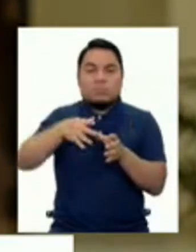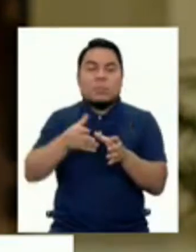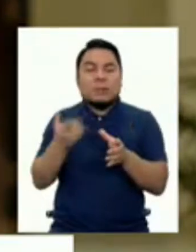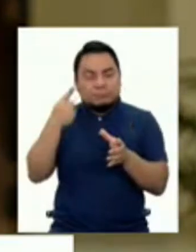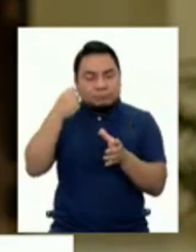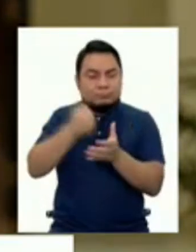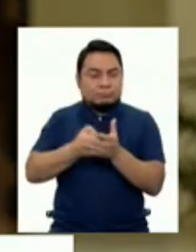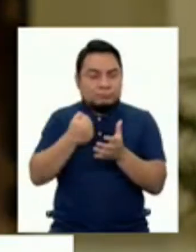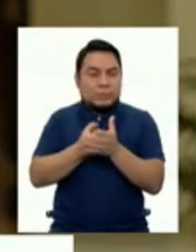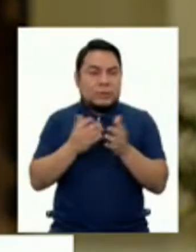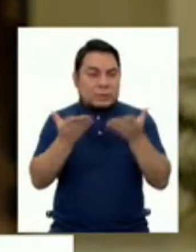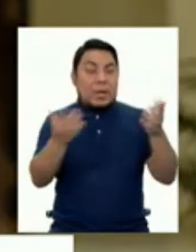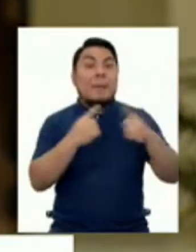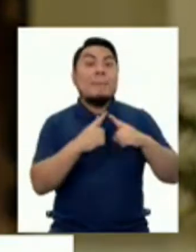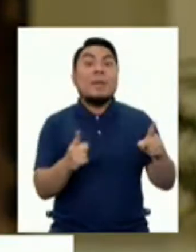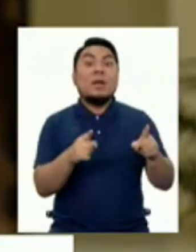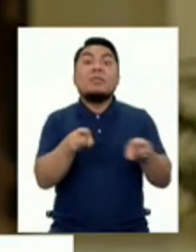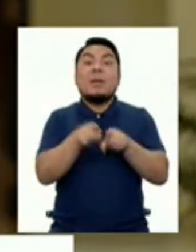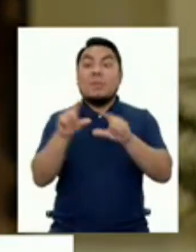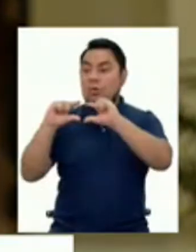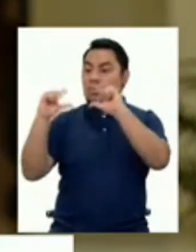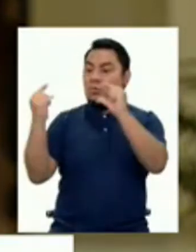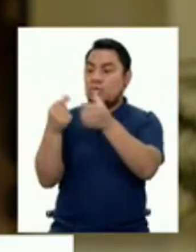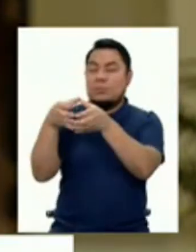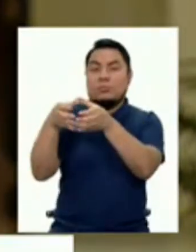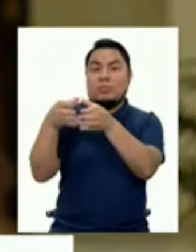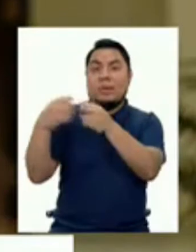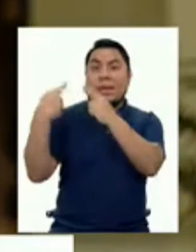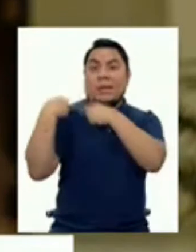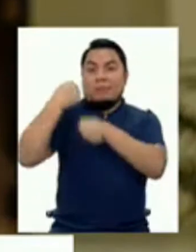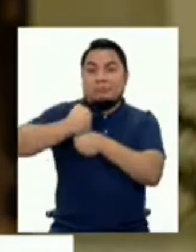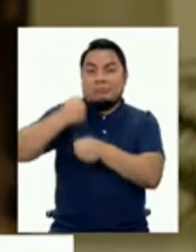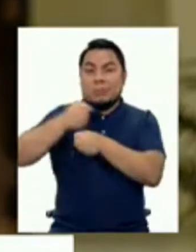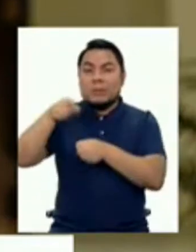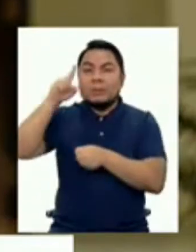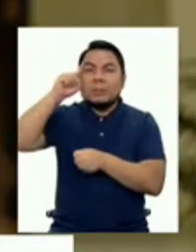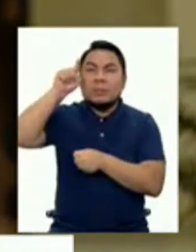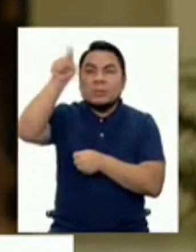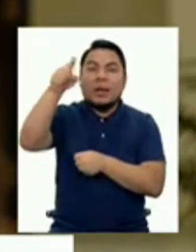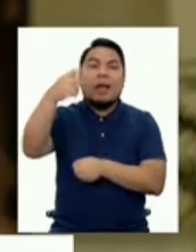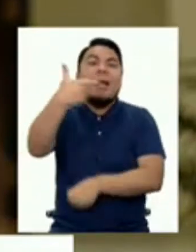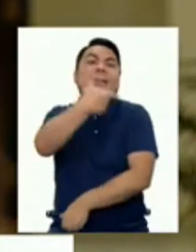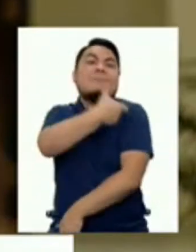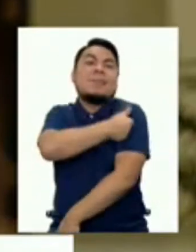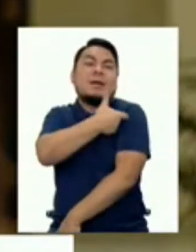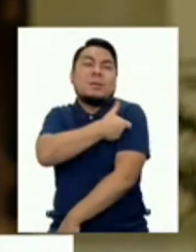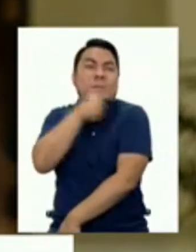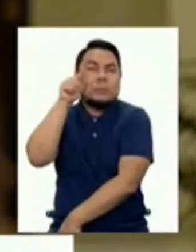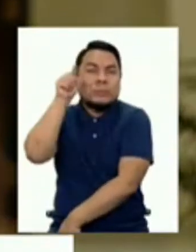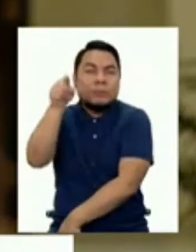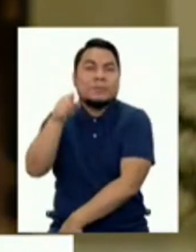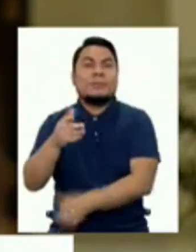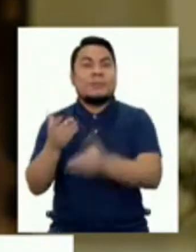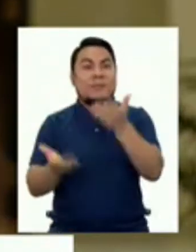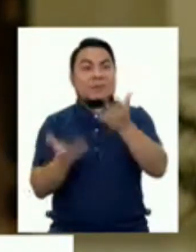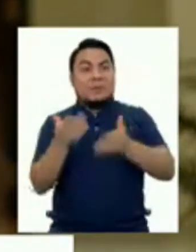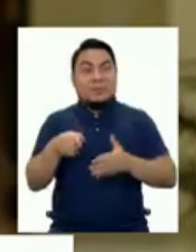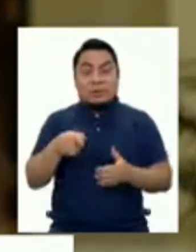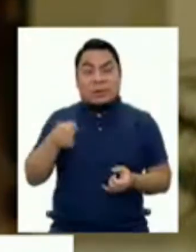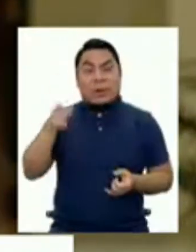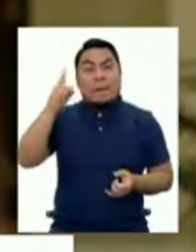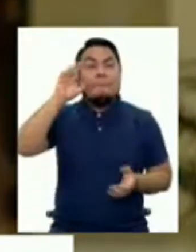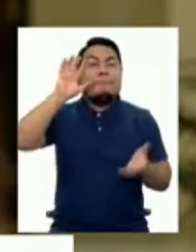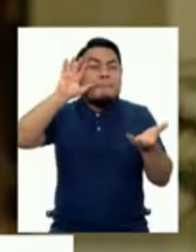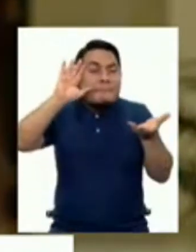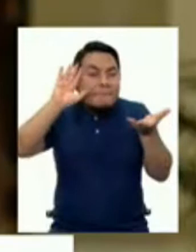vacuna. La vacuna parece ser que se la tendrá disponible en los últimos meses de